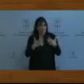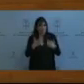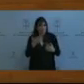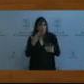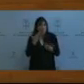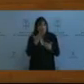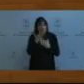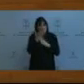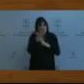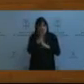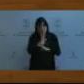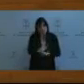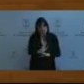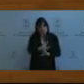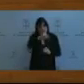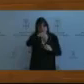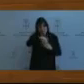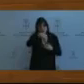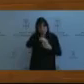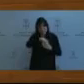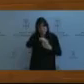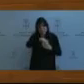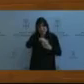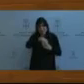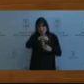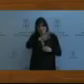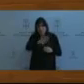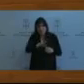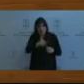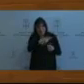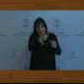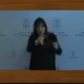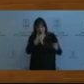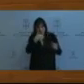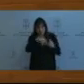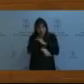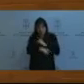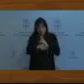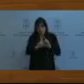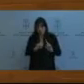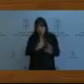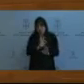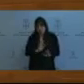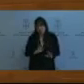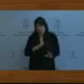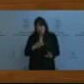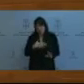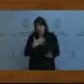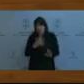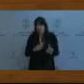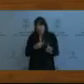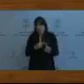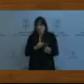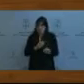enfanga el carácter voluntarista que pueda tener la iniciativa, sobre todo por utópico su planteamiento, porque aquí